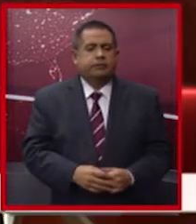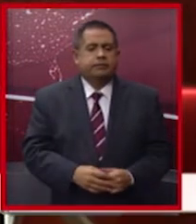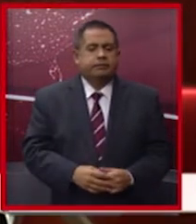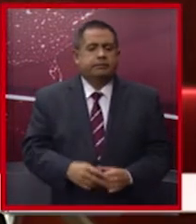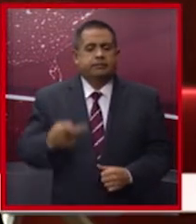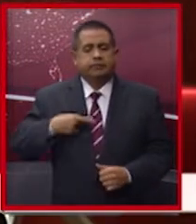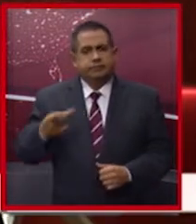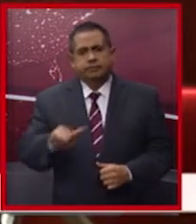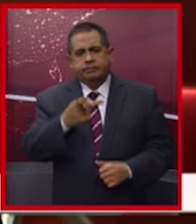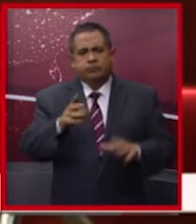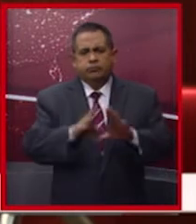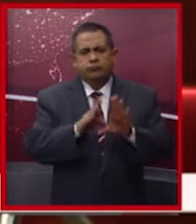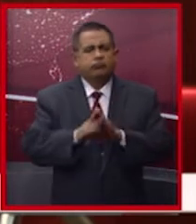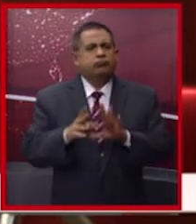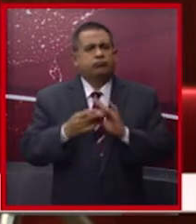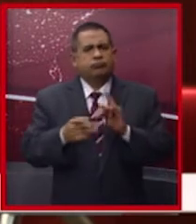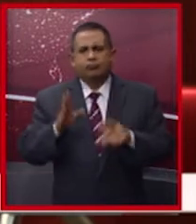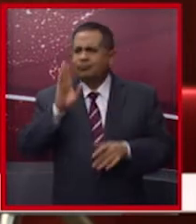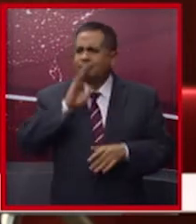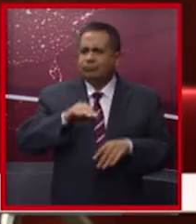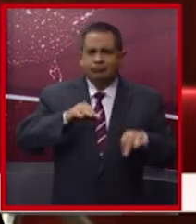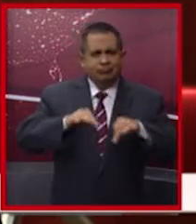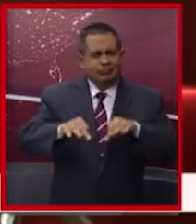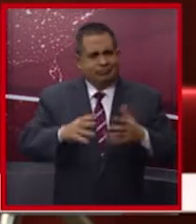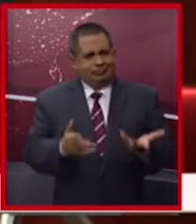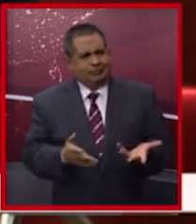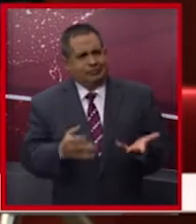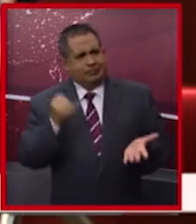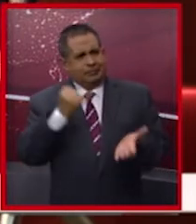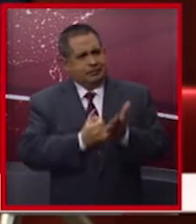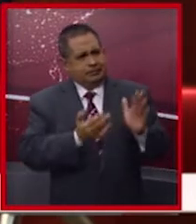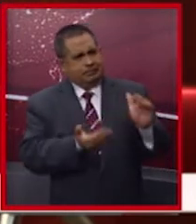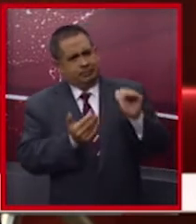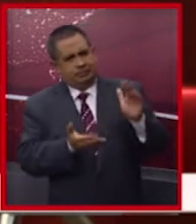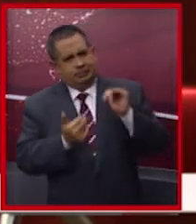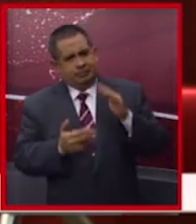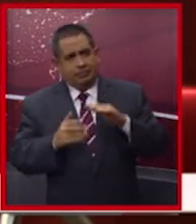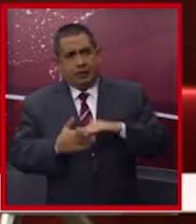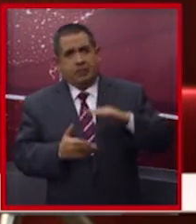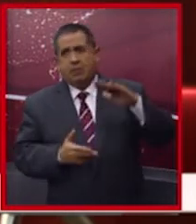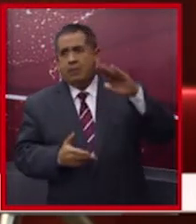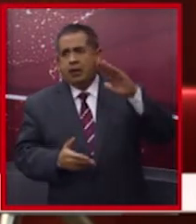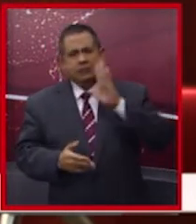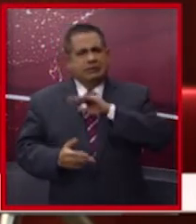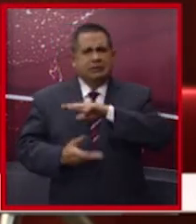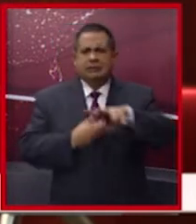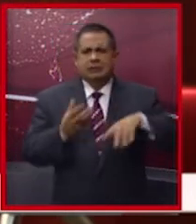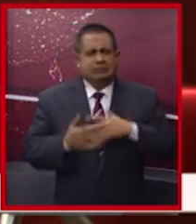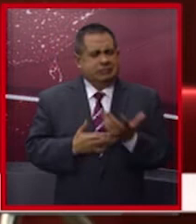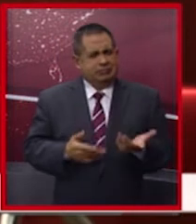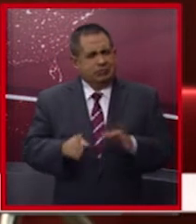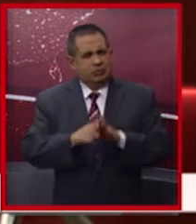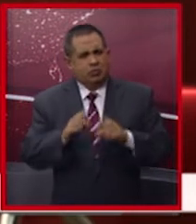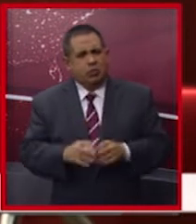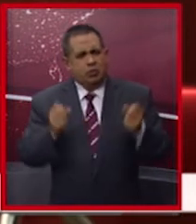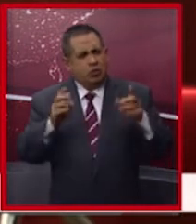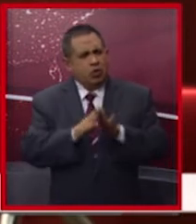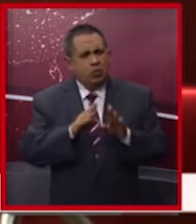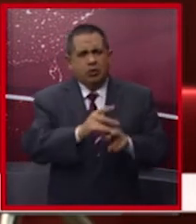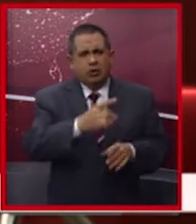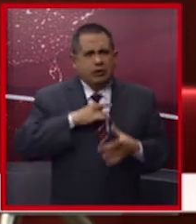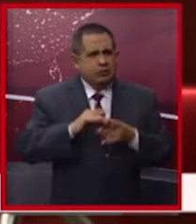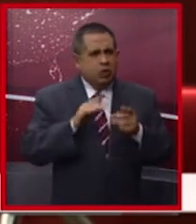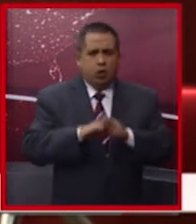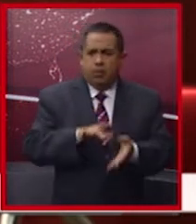pregunta, ¿cuánto explica el mal desempeño económico el incremento de los impuestos cuando había que reducir los impuestos? La gente se pregunta, ¿cuánto explica la disminución